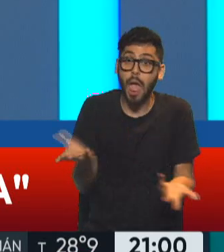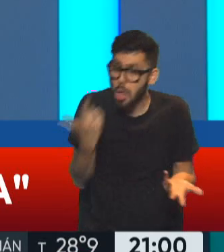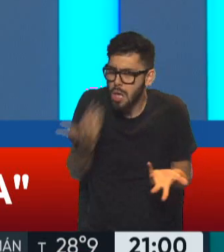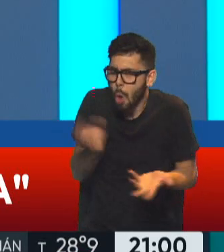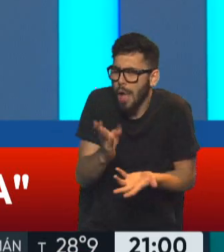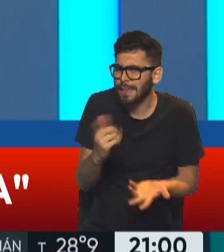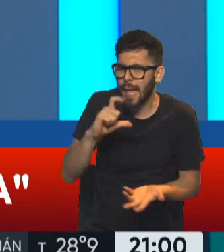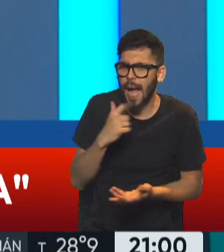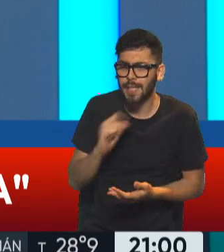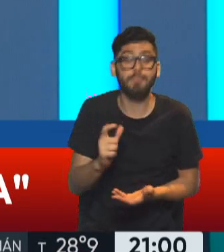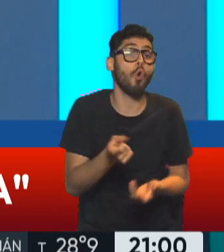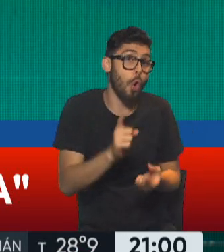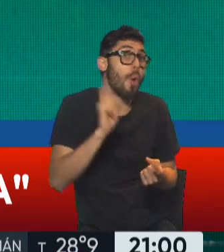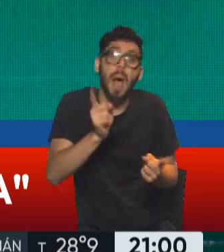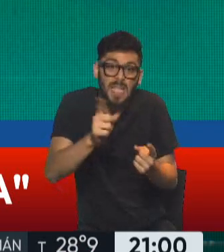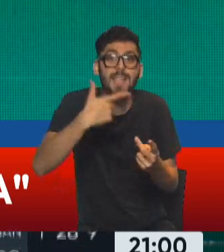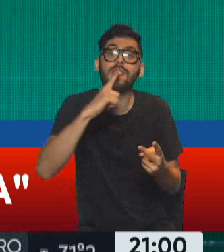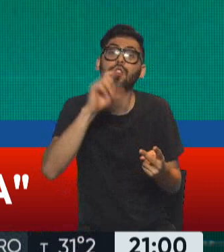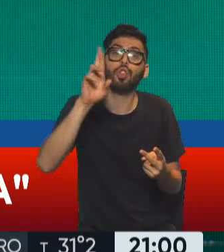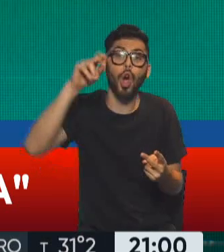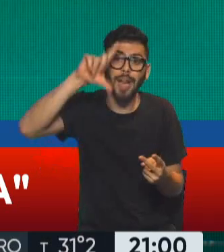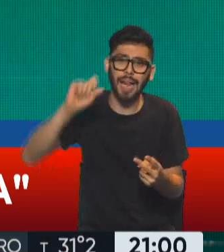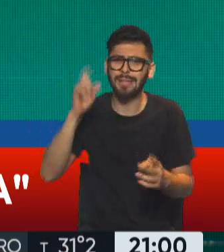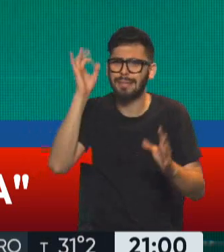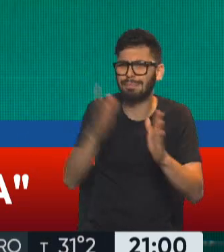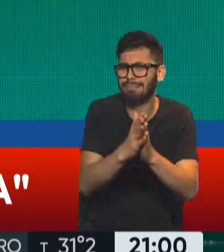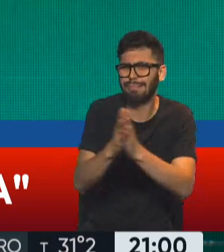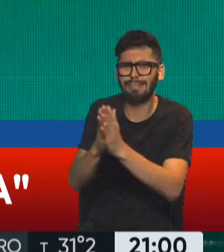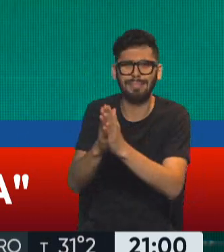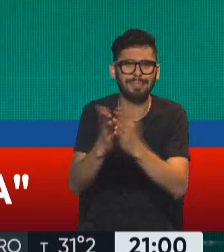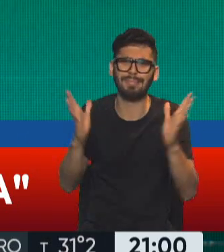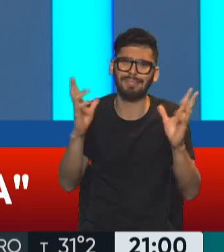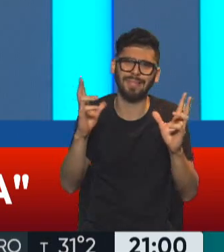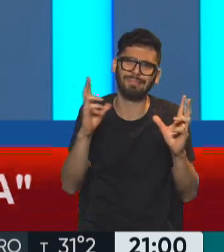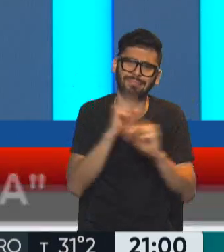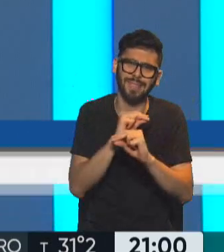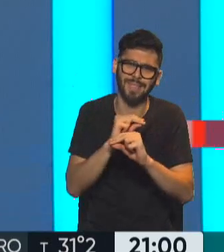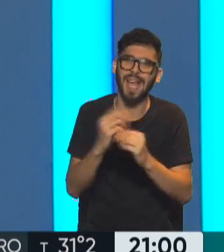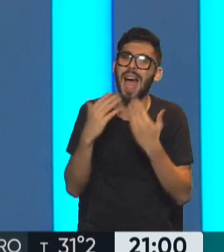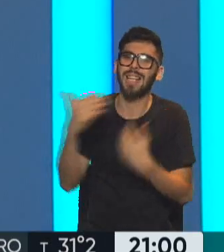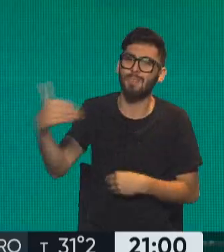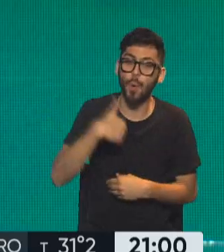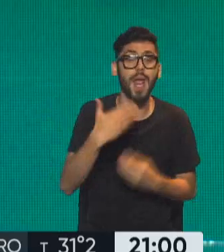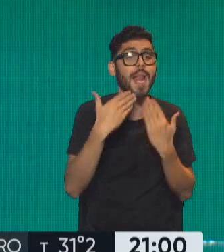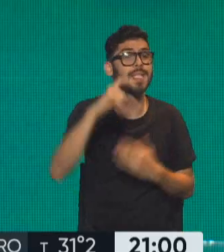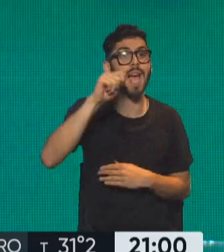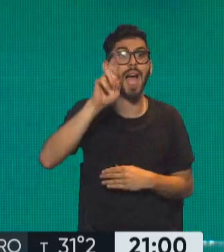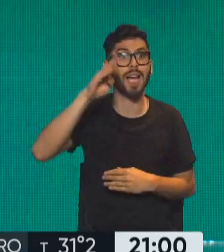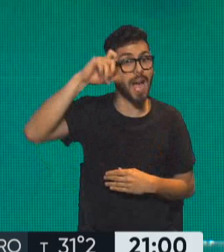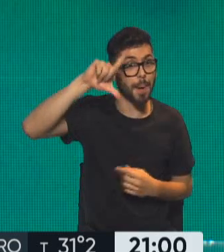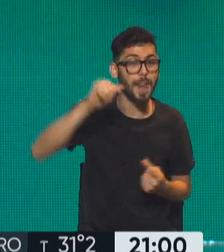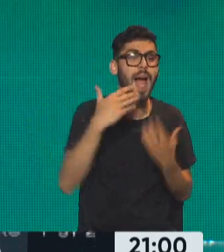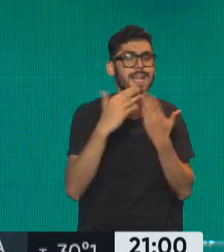digo... Pero vamos a tener que avanzar sobre esos temas. Disculpen, gracias Victoria por estar aquí hoy, gracias Carmela, gracias Raúl.